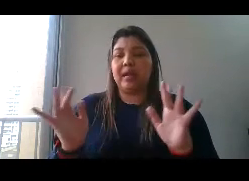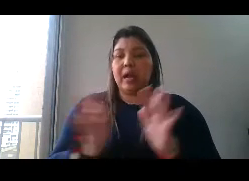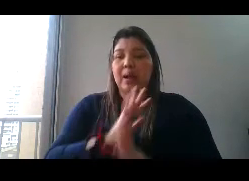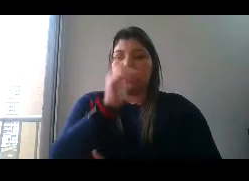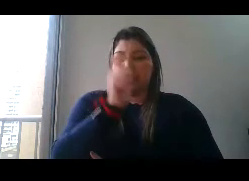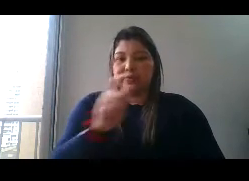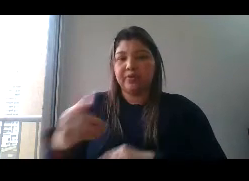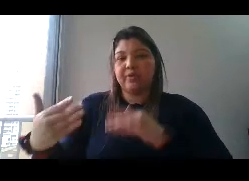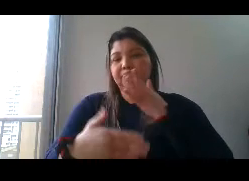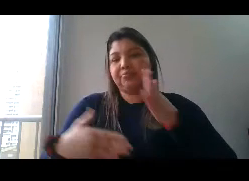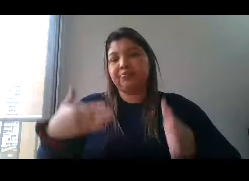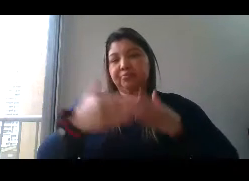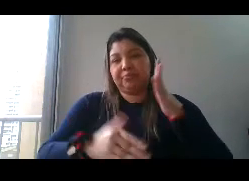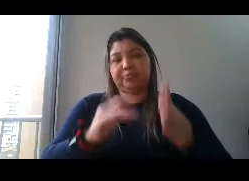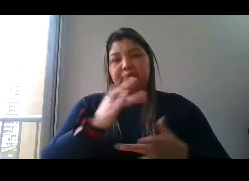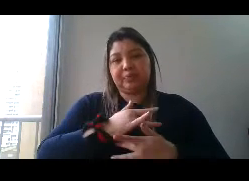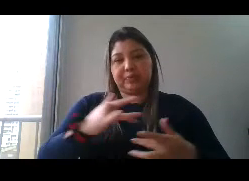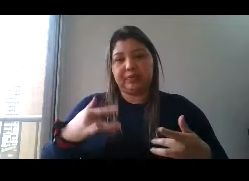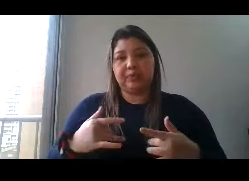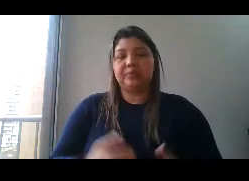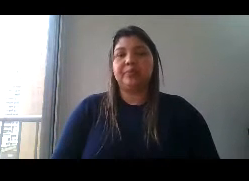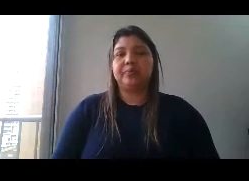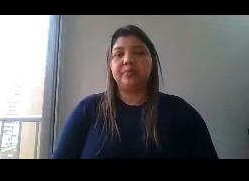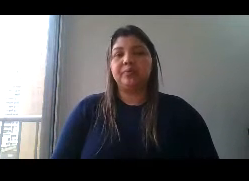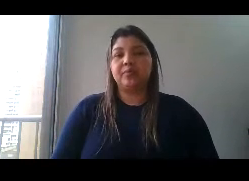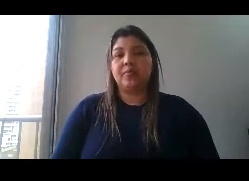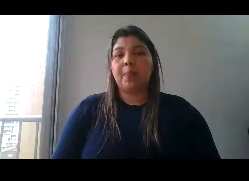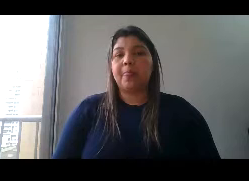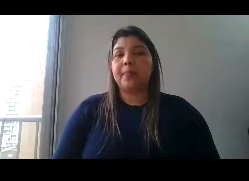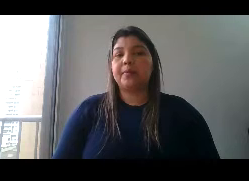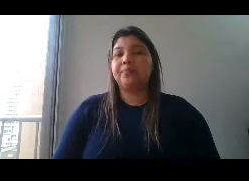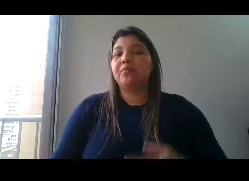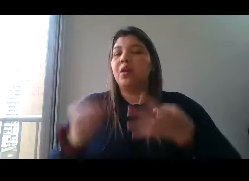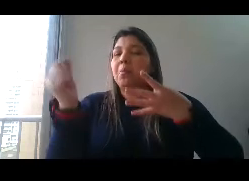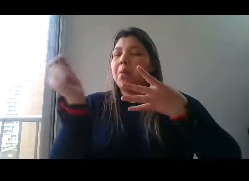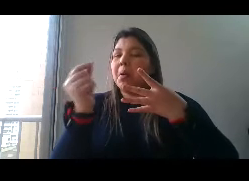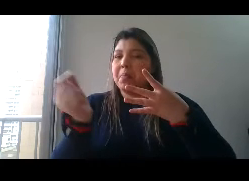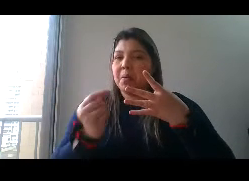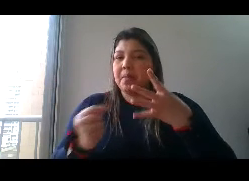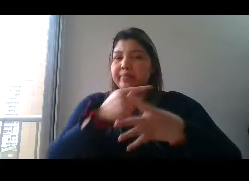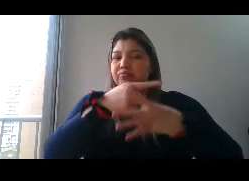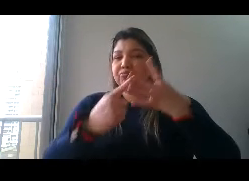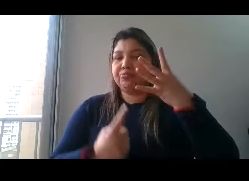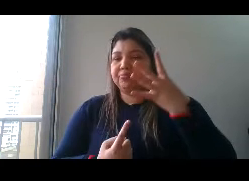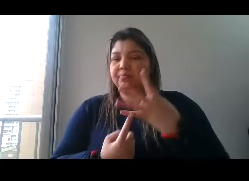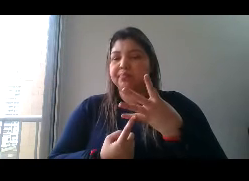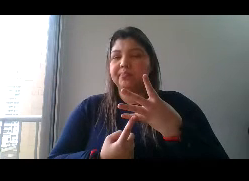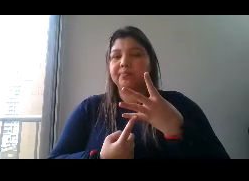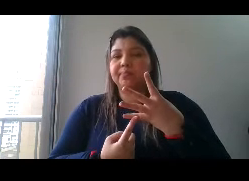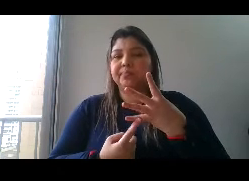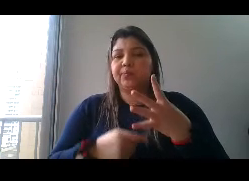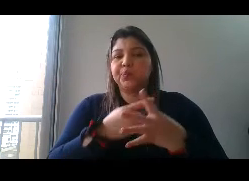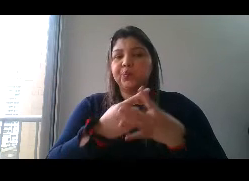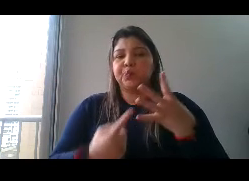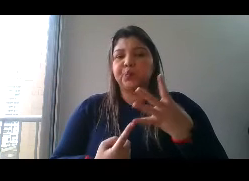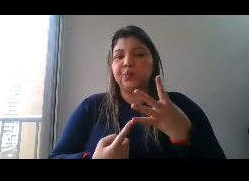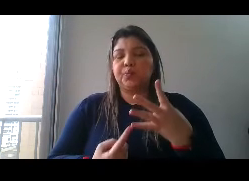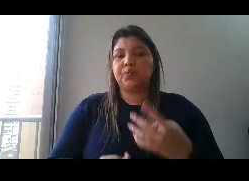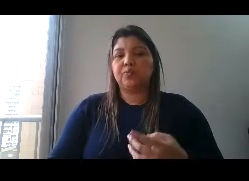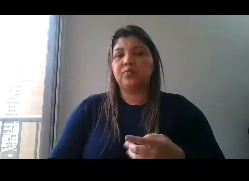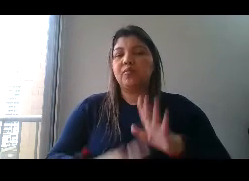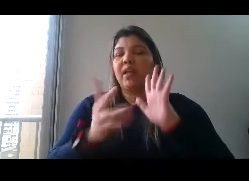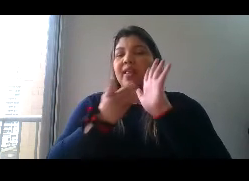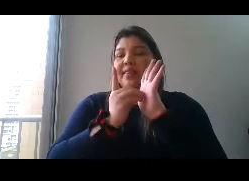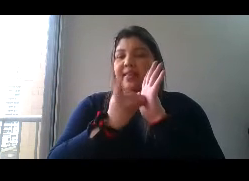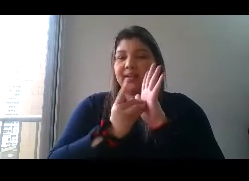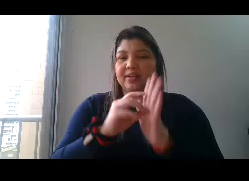de habilitación en salud. Entonces, los requisitos de habilitación en salud están establecidos en el decreto 1011